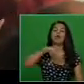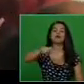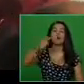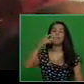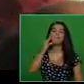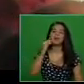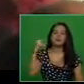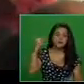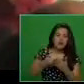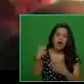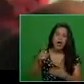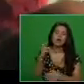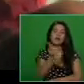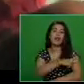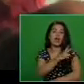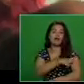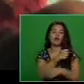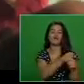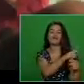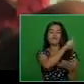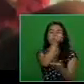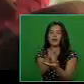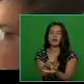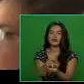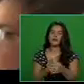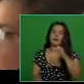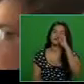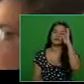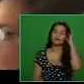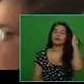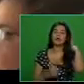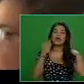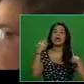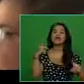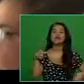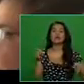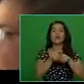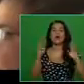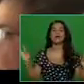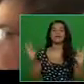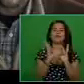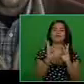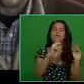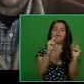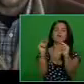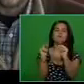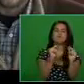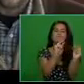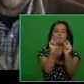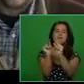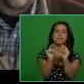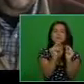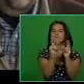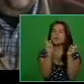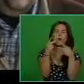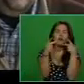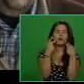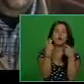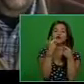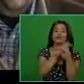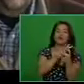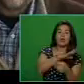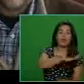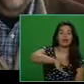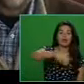familiar. Entonces, esto define que es un ámbito de diálogo político entre la sociedad civil y los